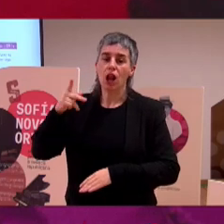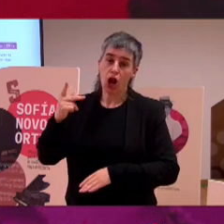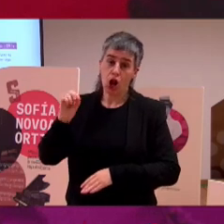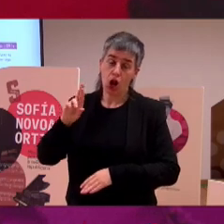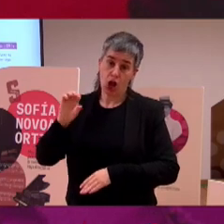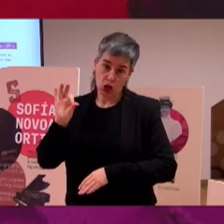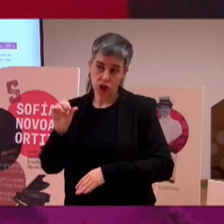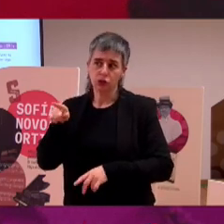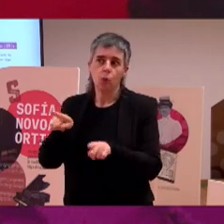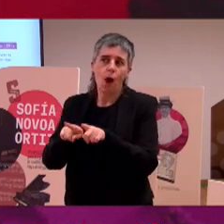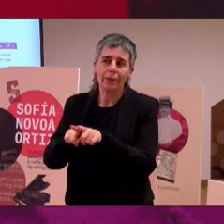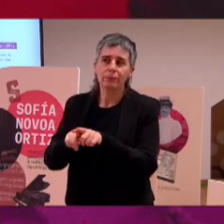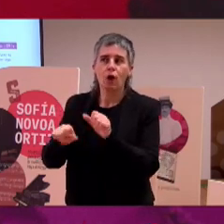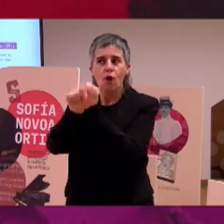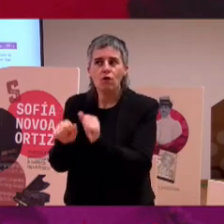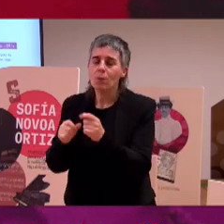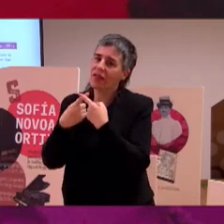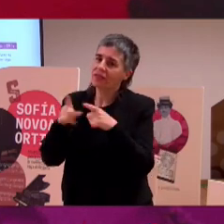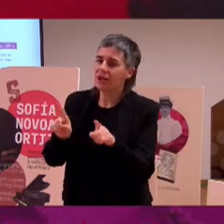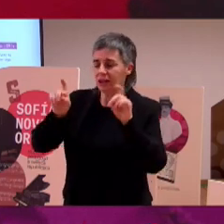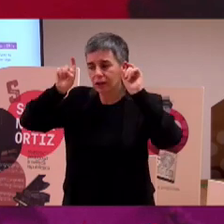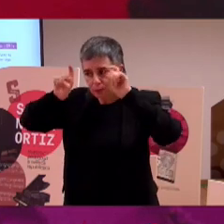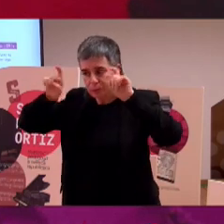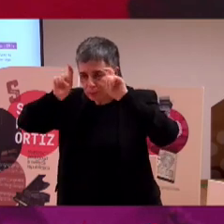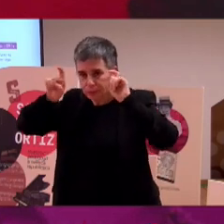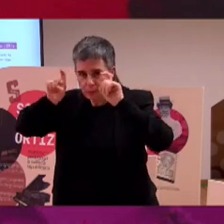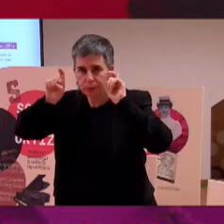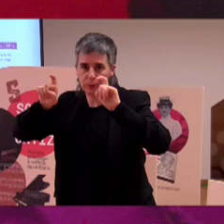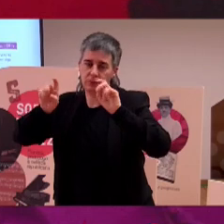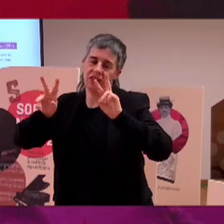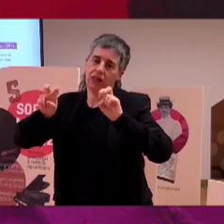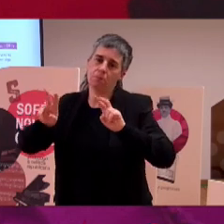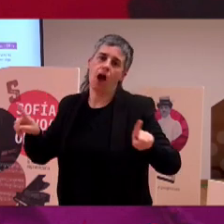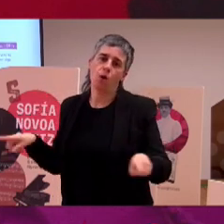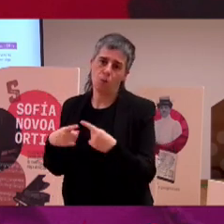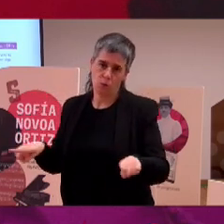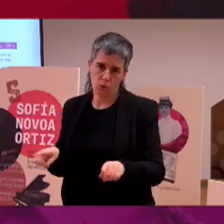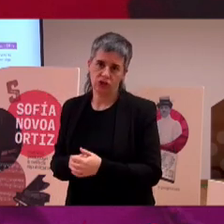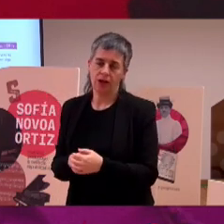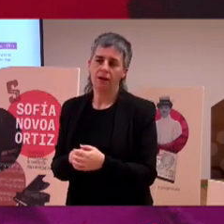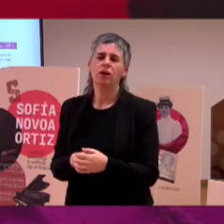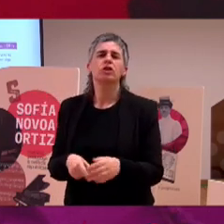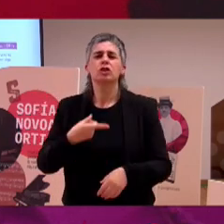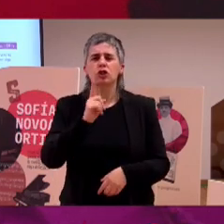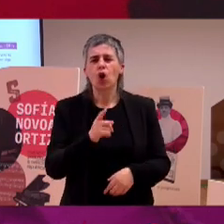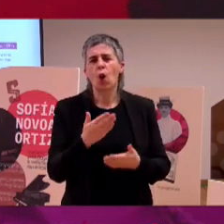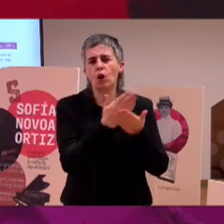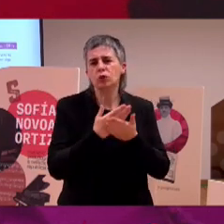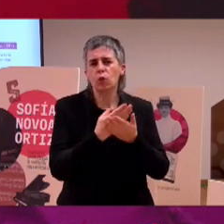iniciar os alumnos, os rapaces, na música, ¿no? Non é o estudio do solfexo, sino que